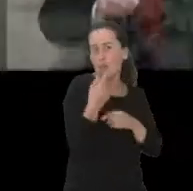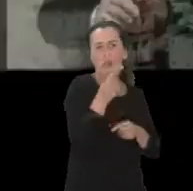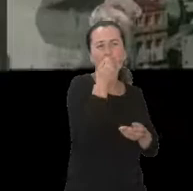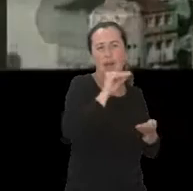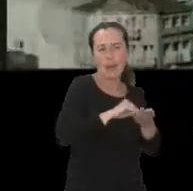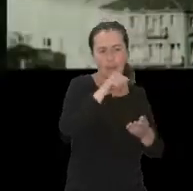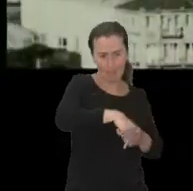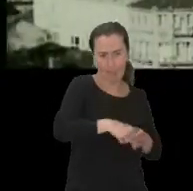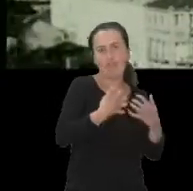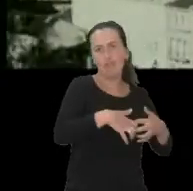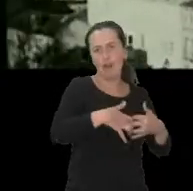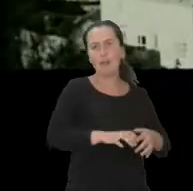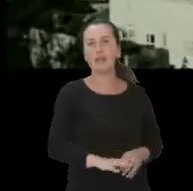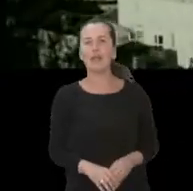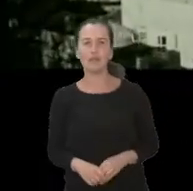Masó Hermanos en Bueu.